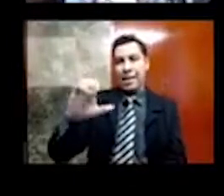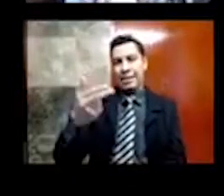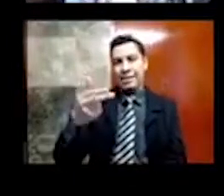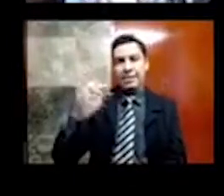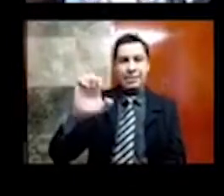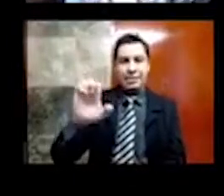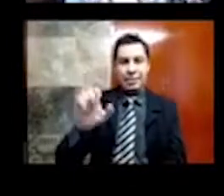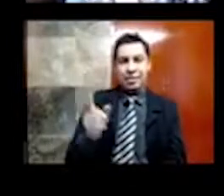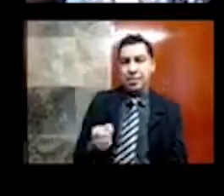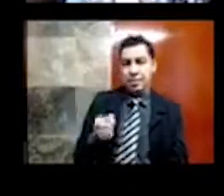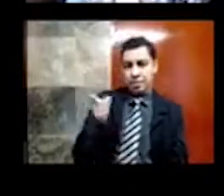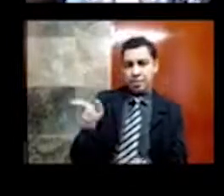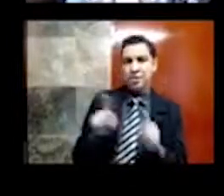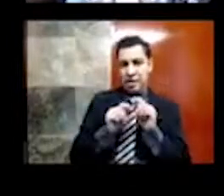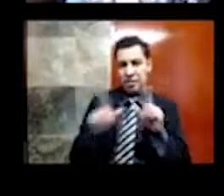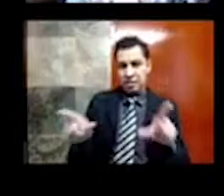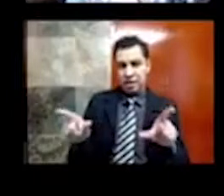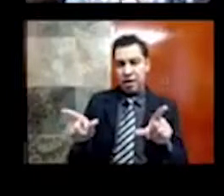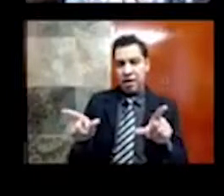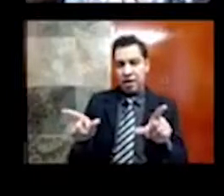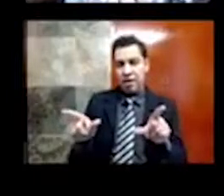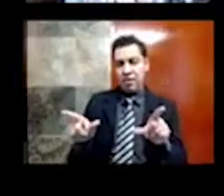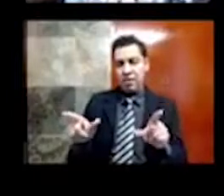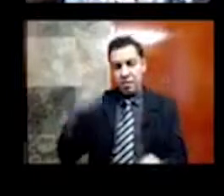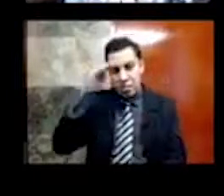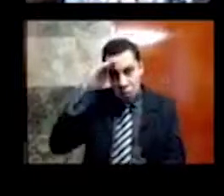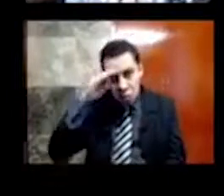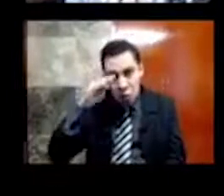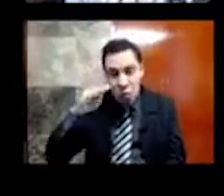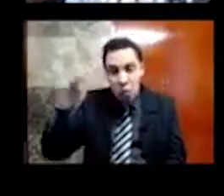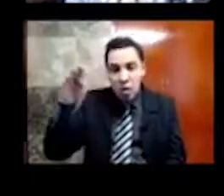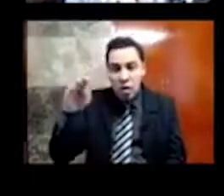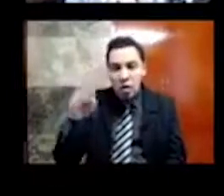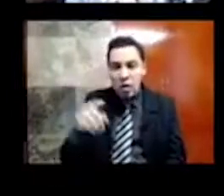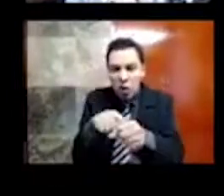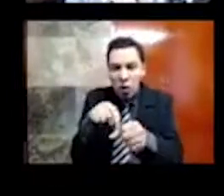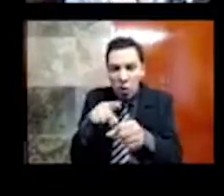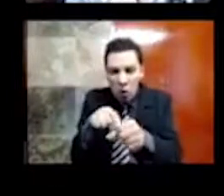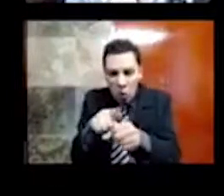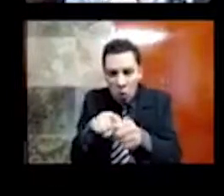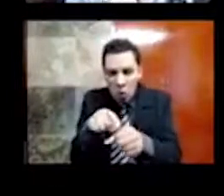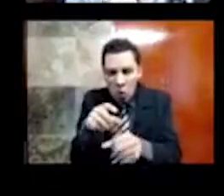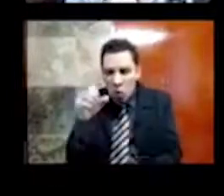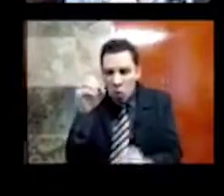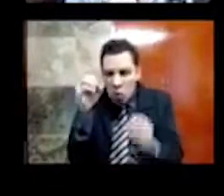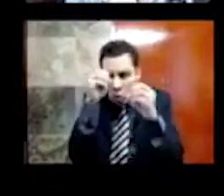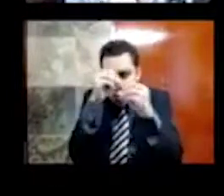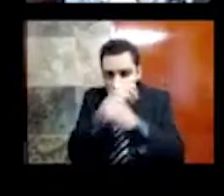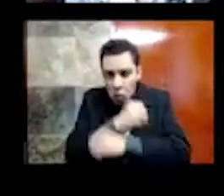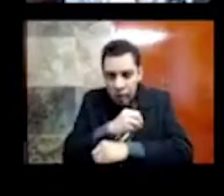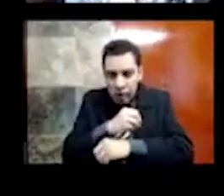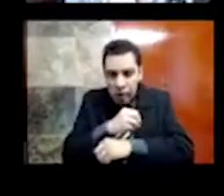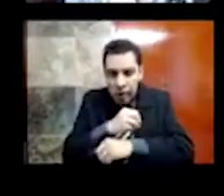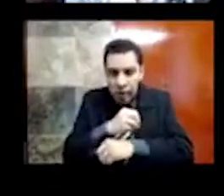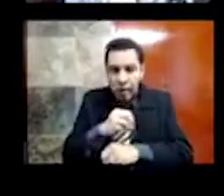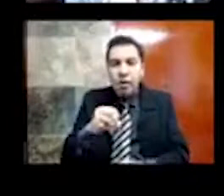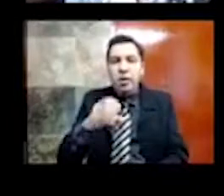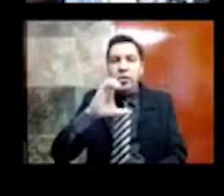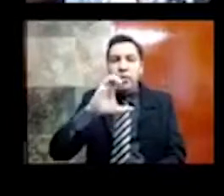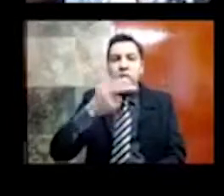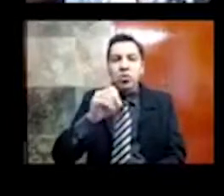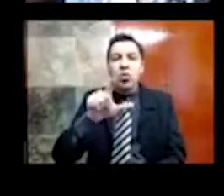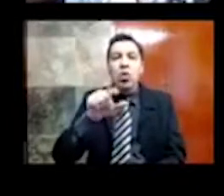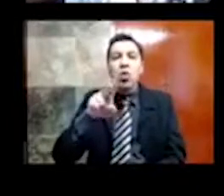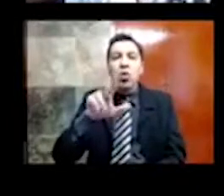Confederación de Tlaxcala, el señorío de Huejotzingo, y la mancha más oscura es todo el territorio que abarcaba Cholula, la